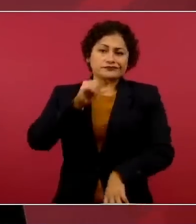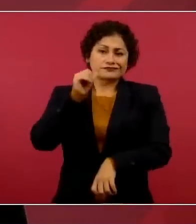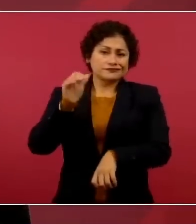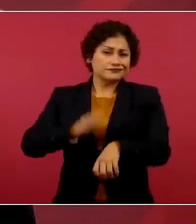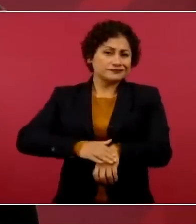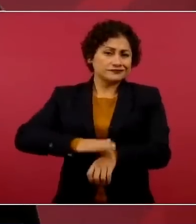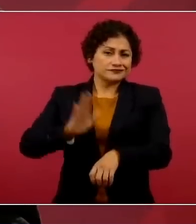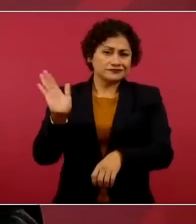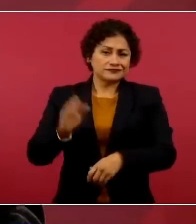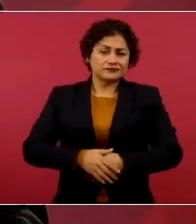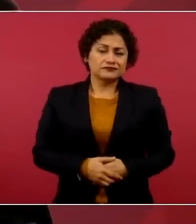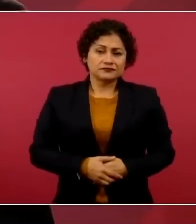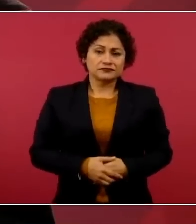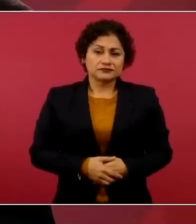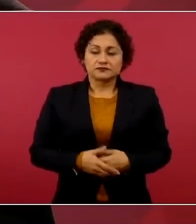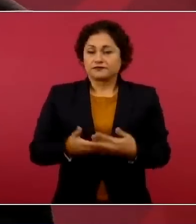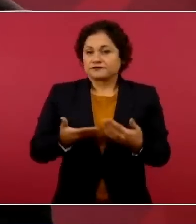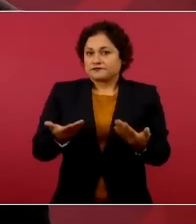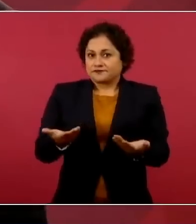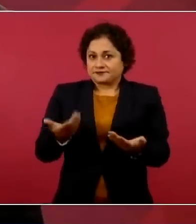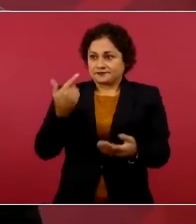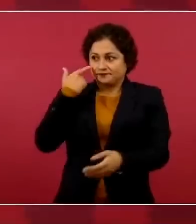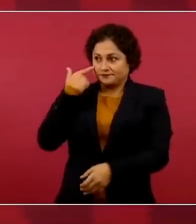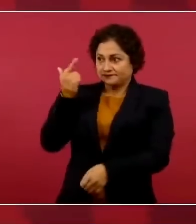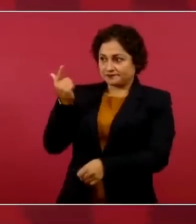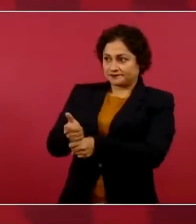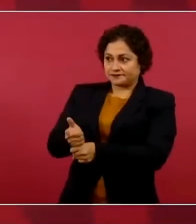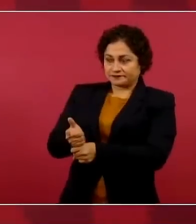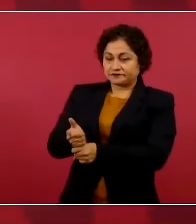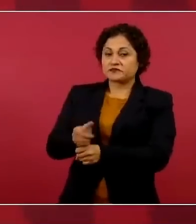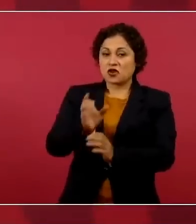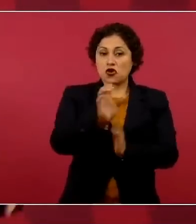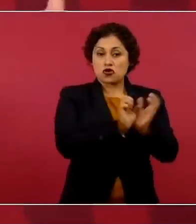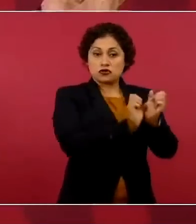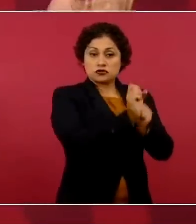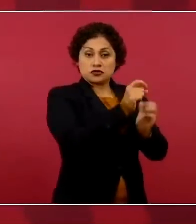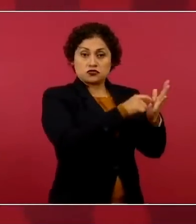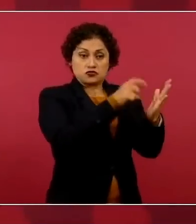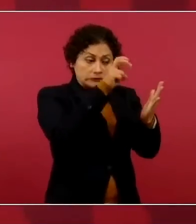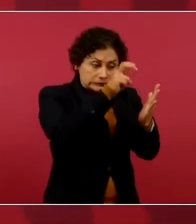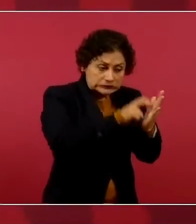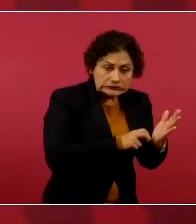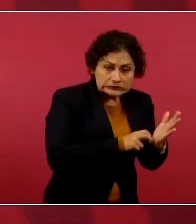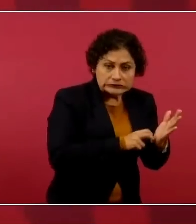Pues queríamos quitar, no se pudo.